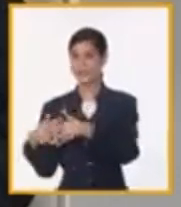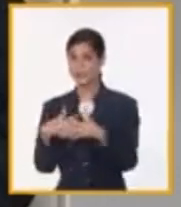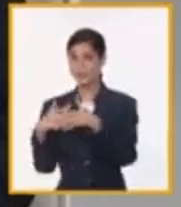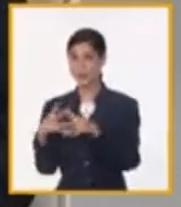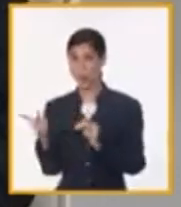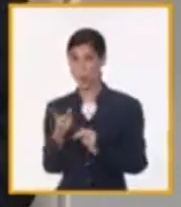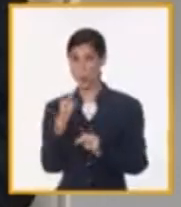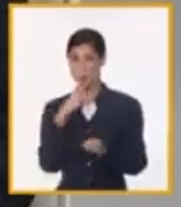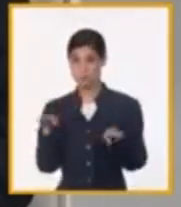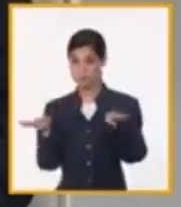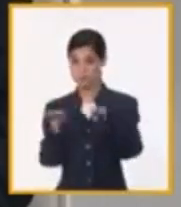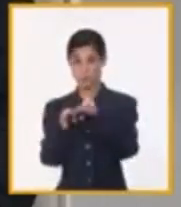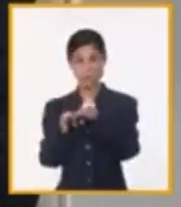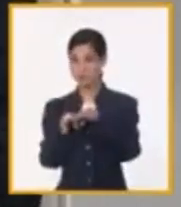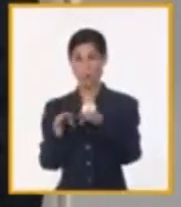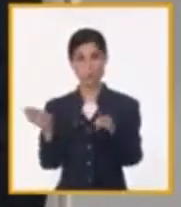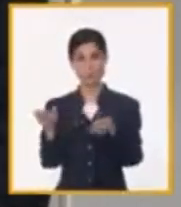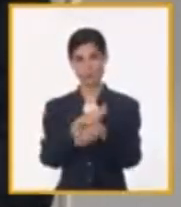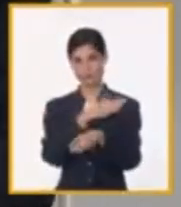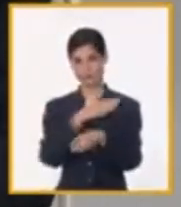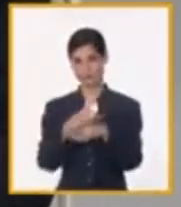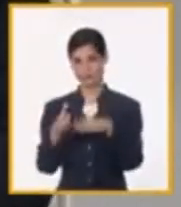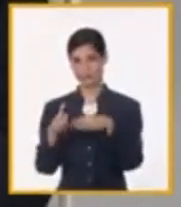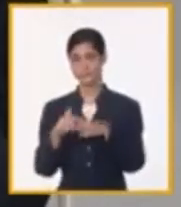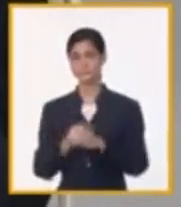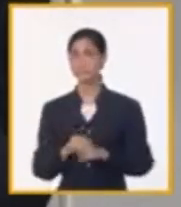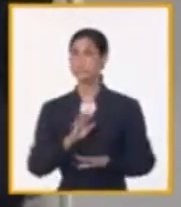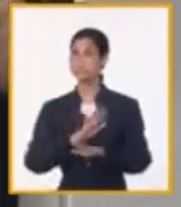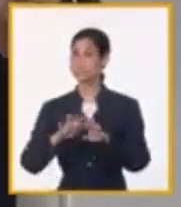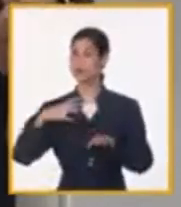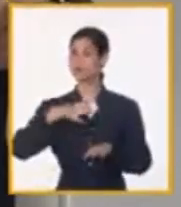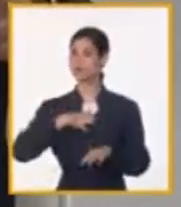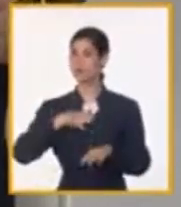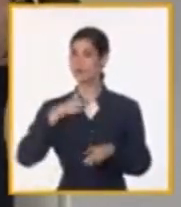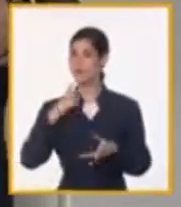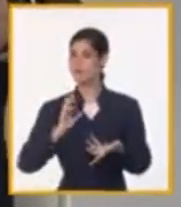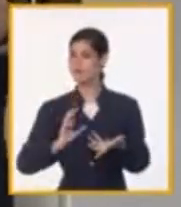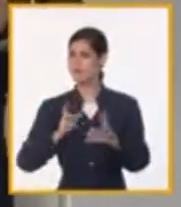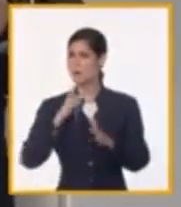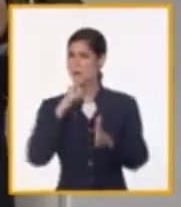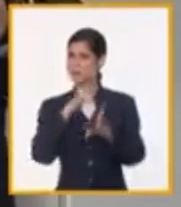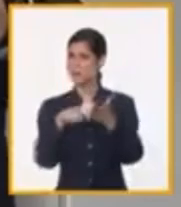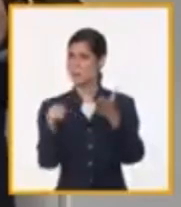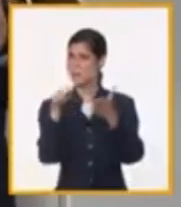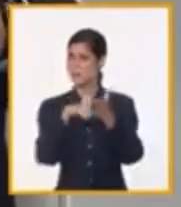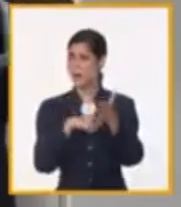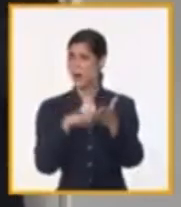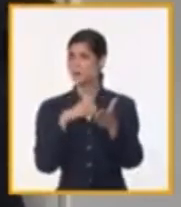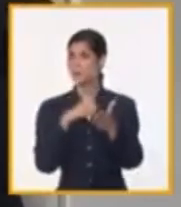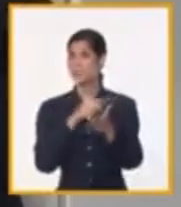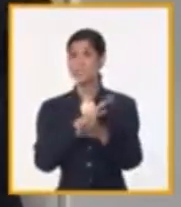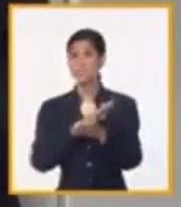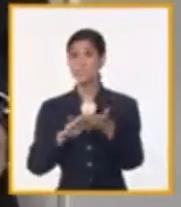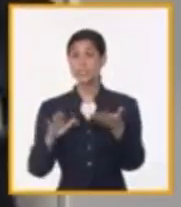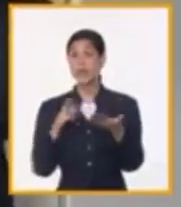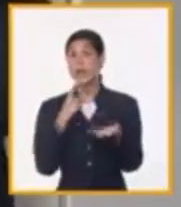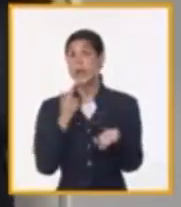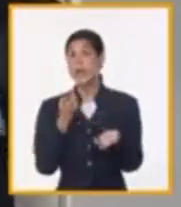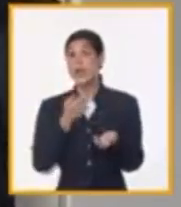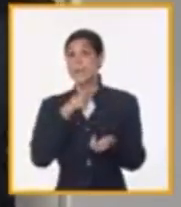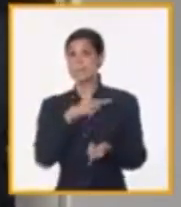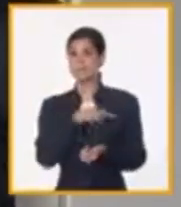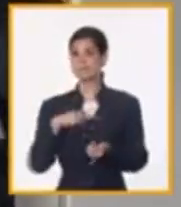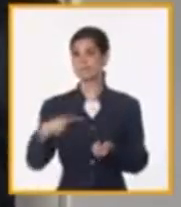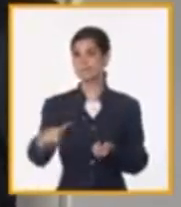se ha aperado mundo Entonces bueno tener esas bases las Galápagos abajo conosur la Tierra de Fuego también porque china está